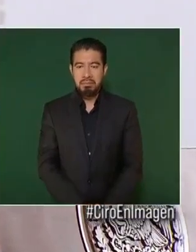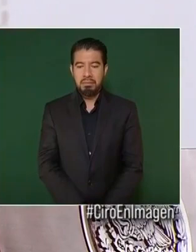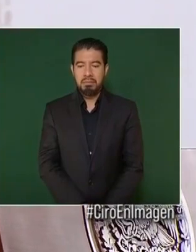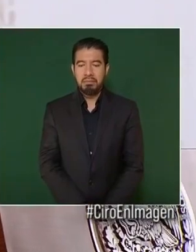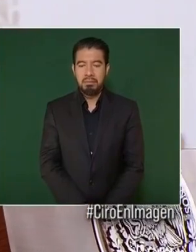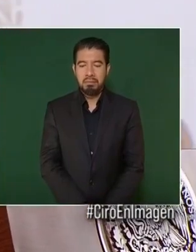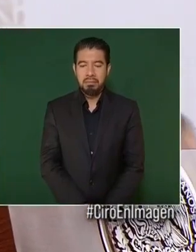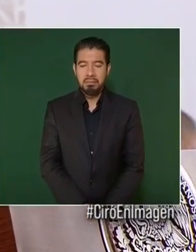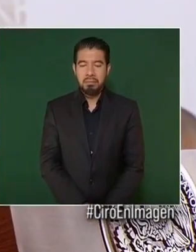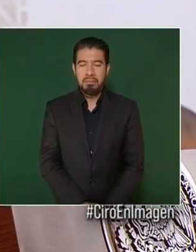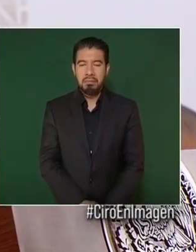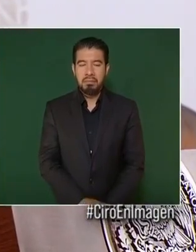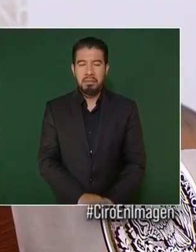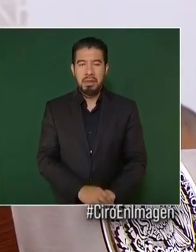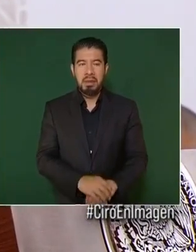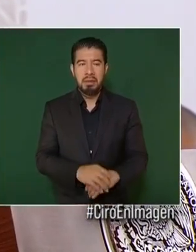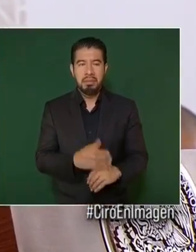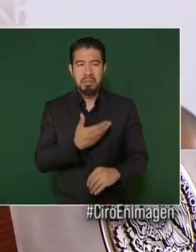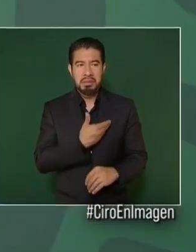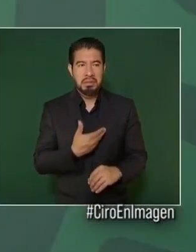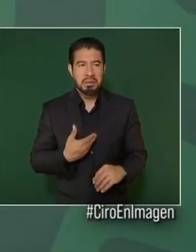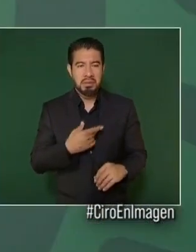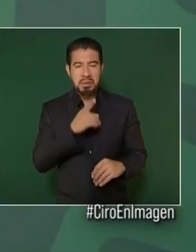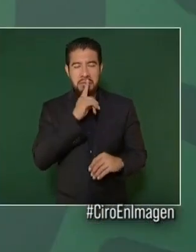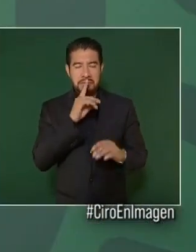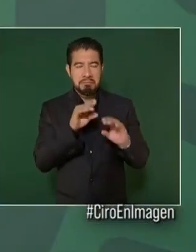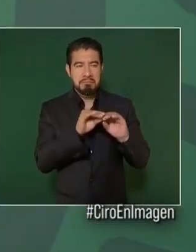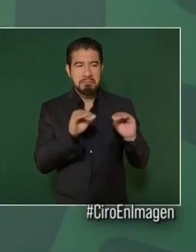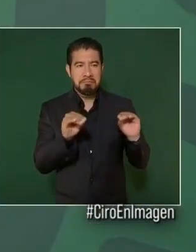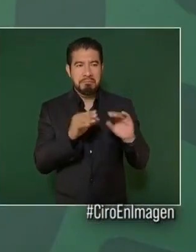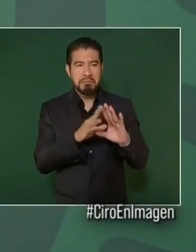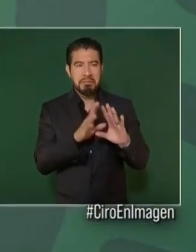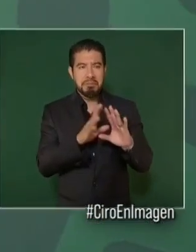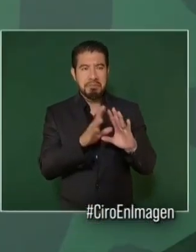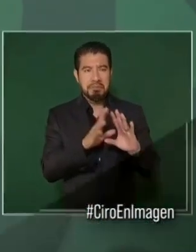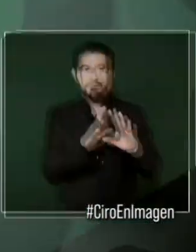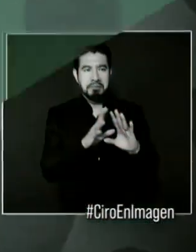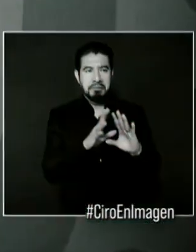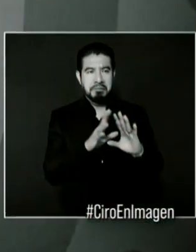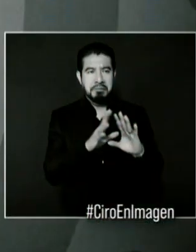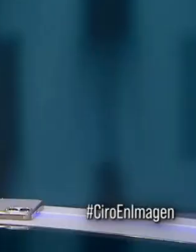Que se calle el presidente como si fuese una momia.